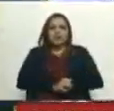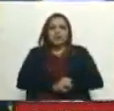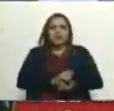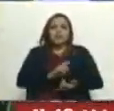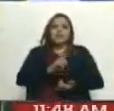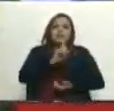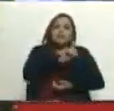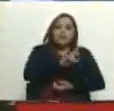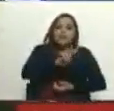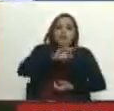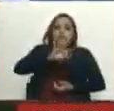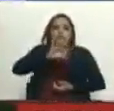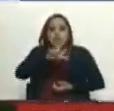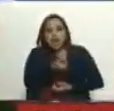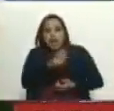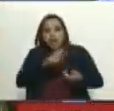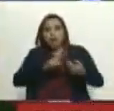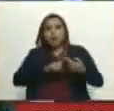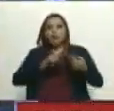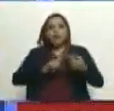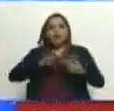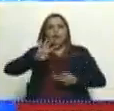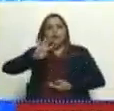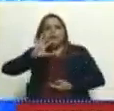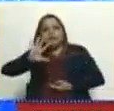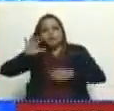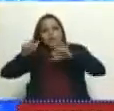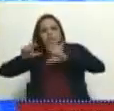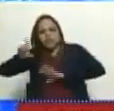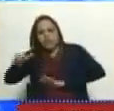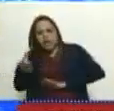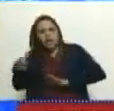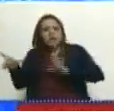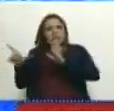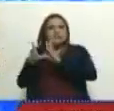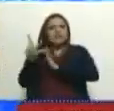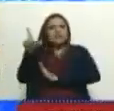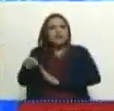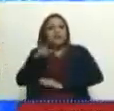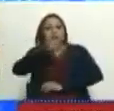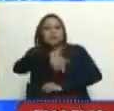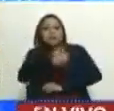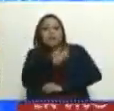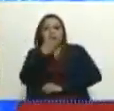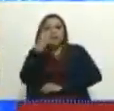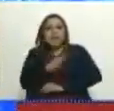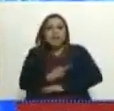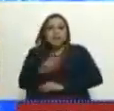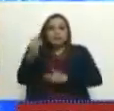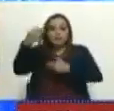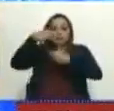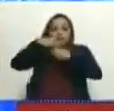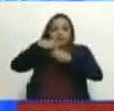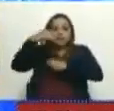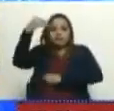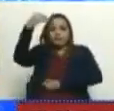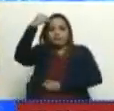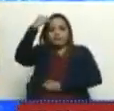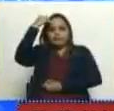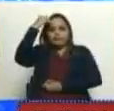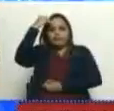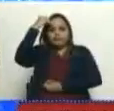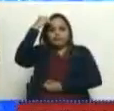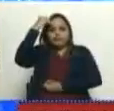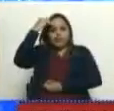secundaria, universitaria. Es como sembrar conciencia para que todos contribuyamos en la